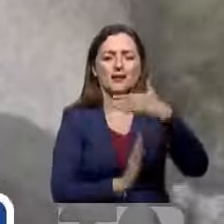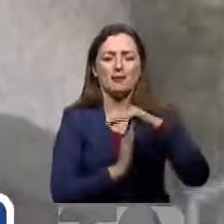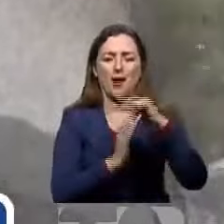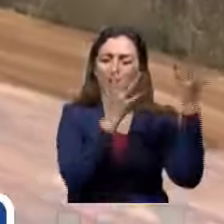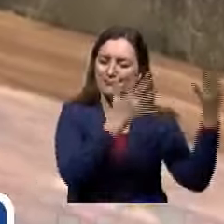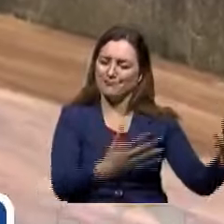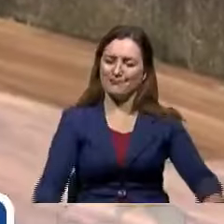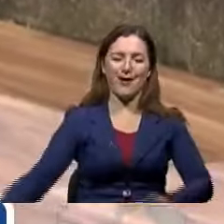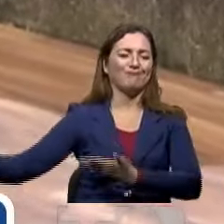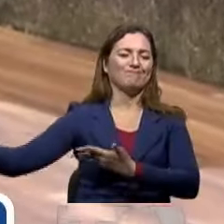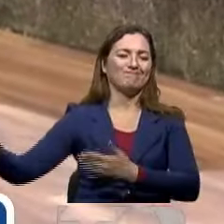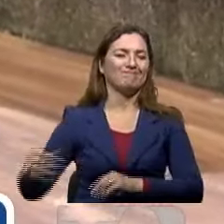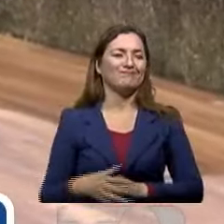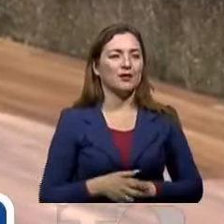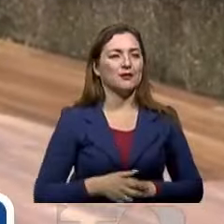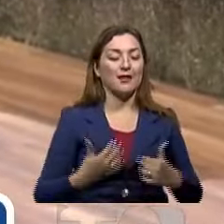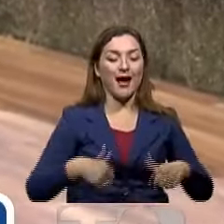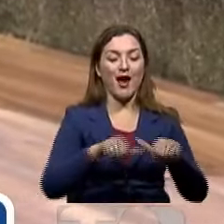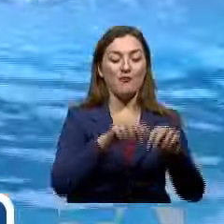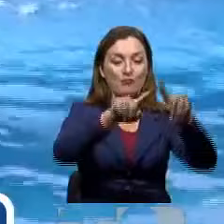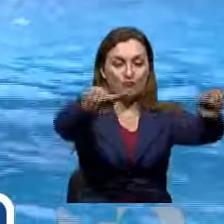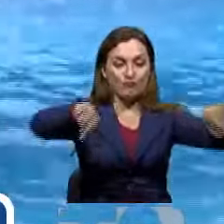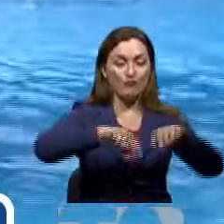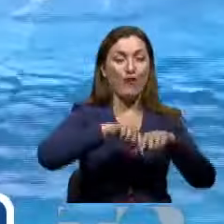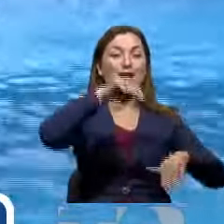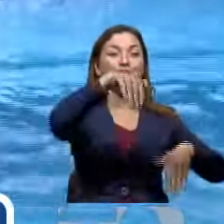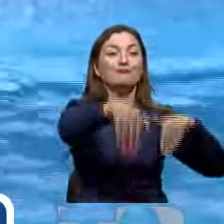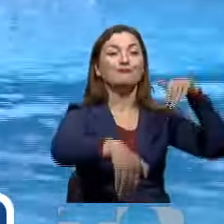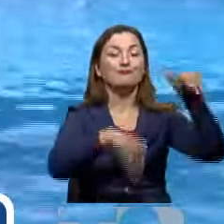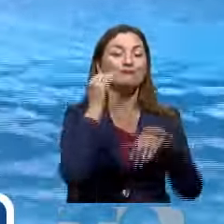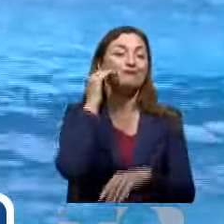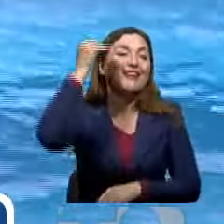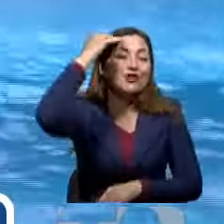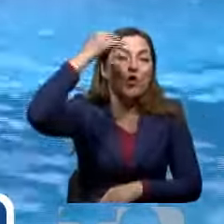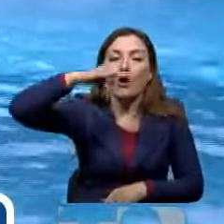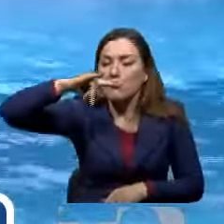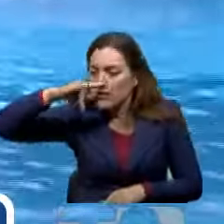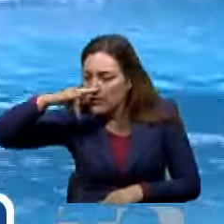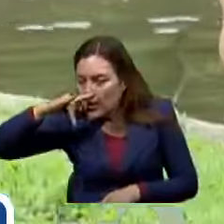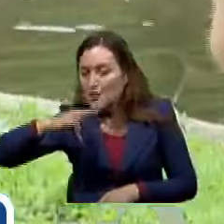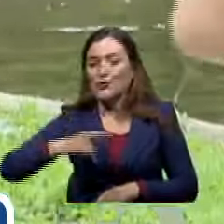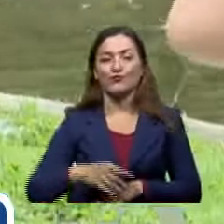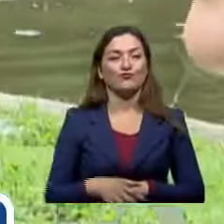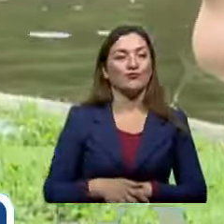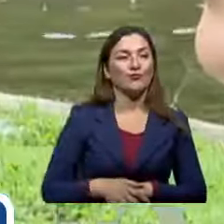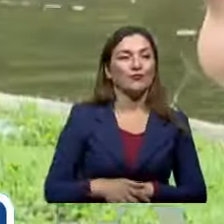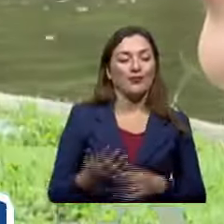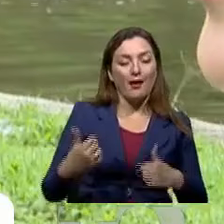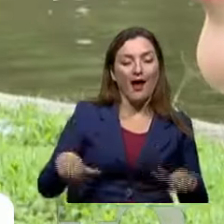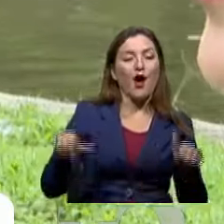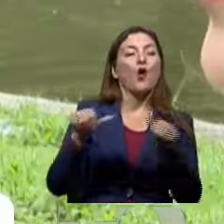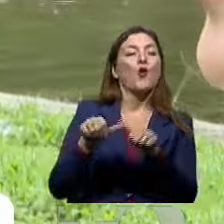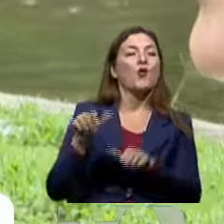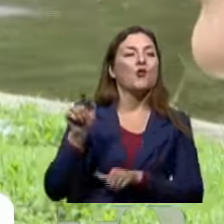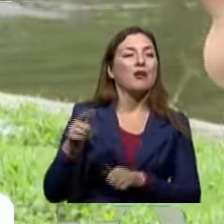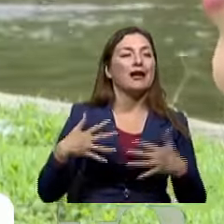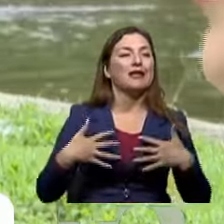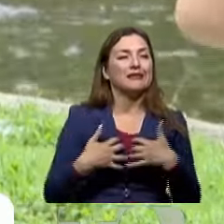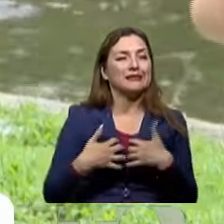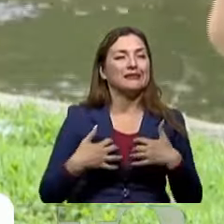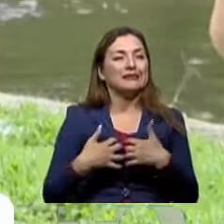brazos abiertos. Tenemos un área de piscina para adultos y para niños. Tenemos un área donde están